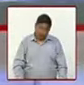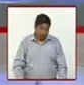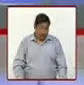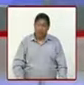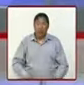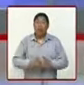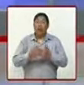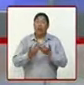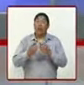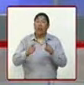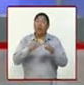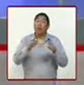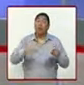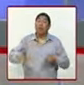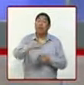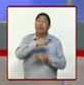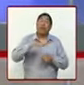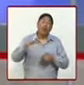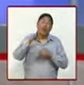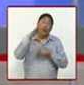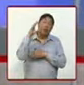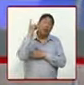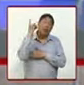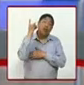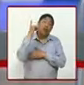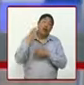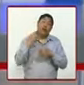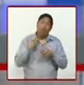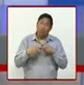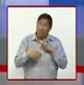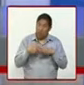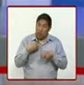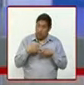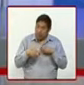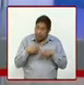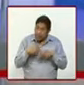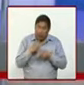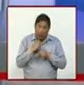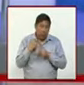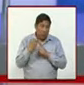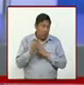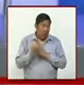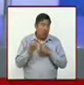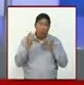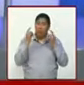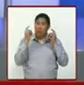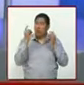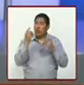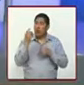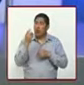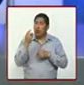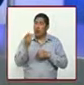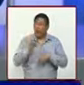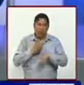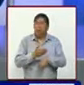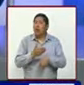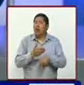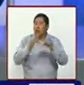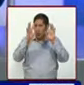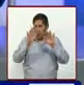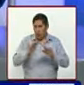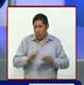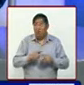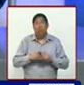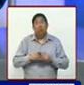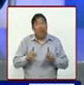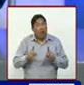Estamos viendo cómo en diferentes regiones de país y departamentos estamos teniendo estos eventos por las tremendas lluvias que está cayendo, pero...